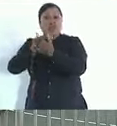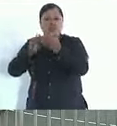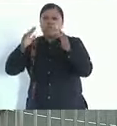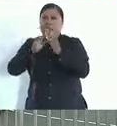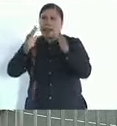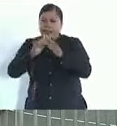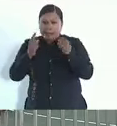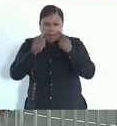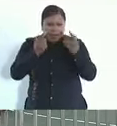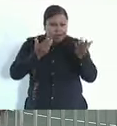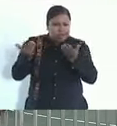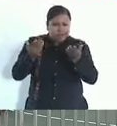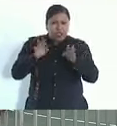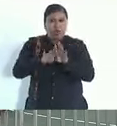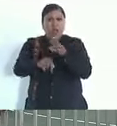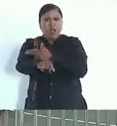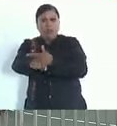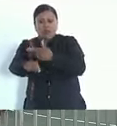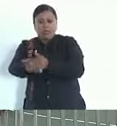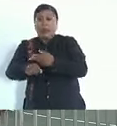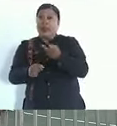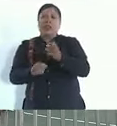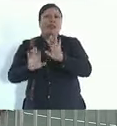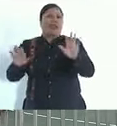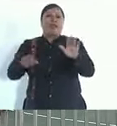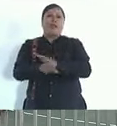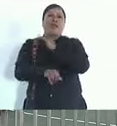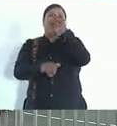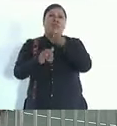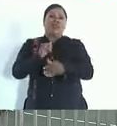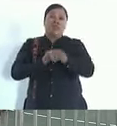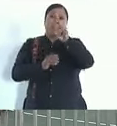dio certeza jurídica por fin a